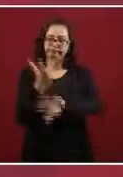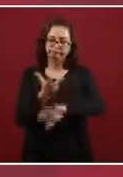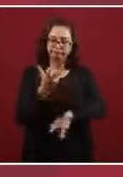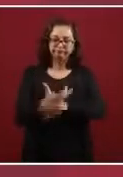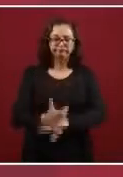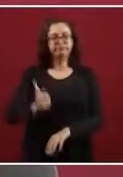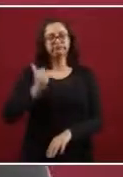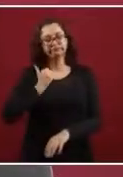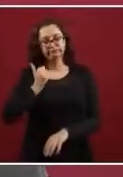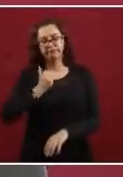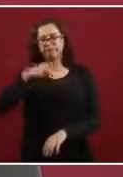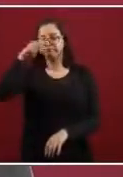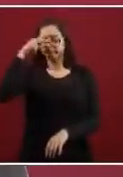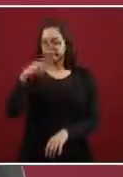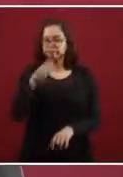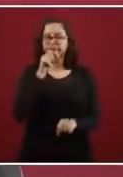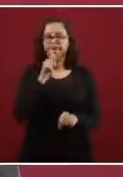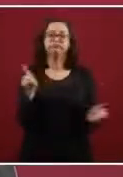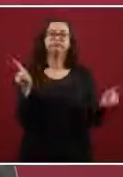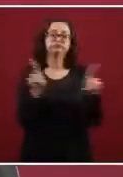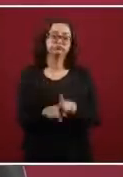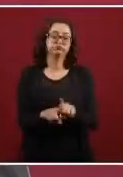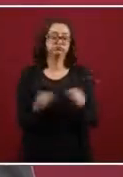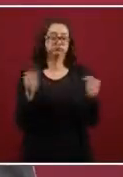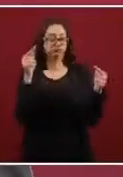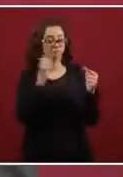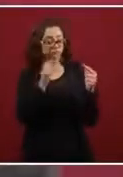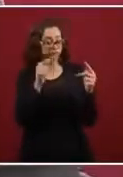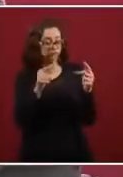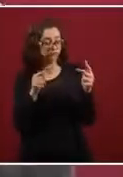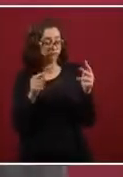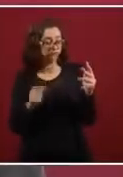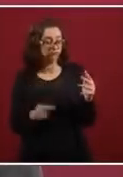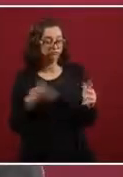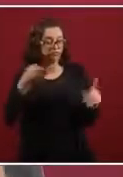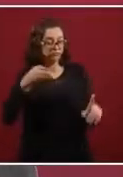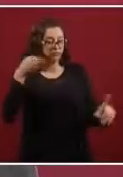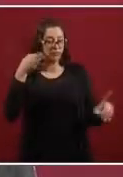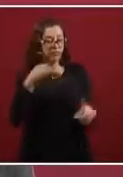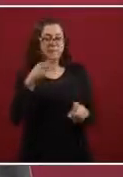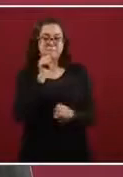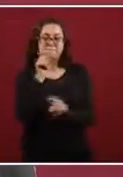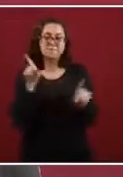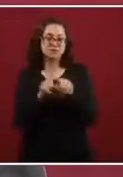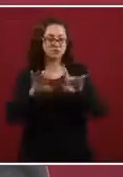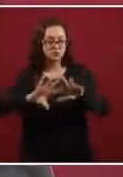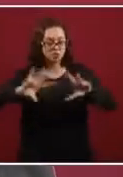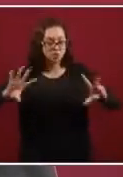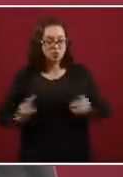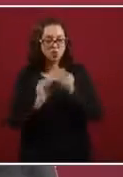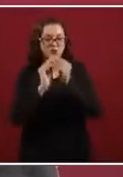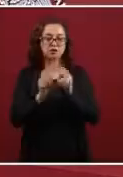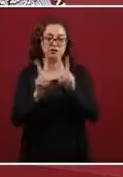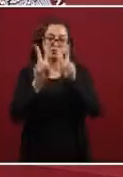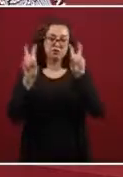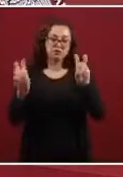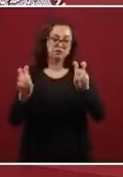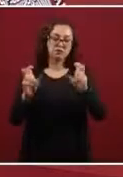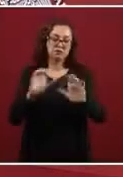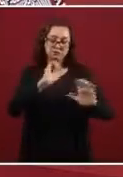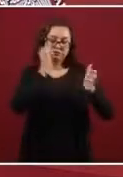para México, tanto en sus disposiciones específicas como en el efecto del conjunto del tratado sobre la confianza de